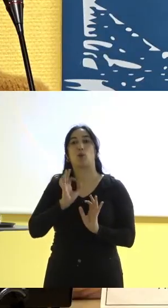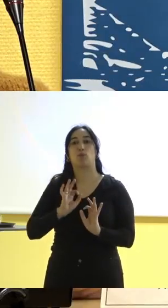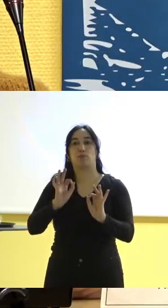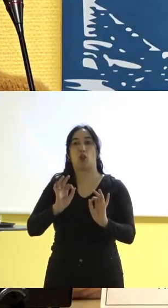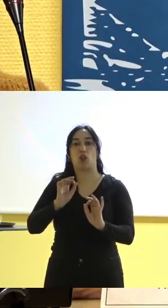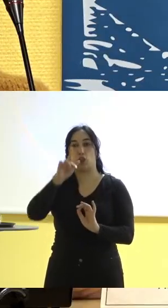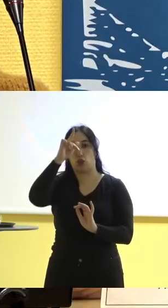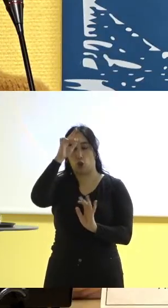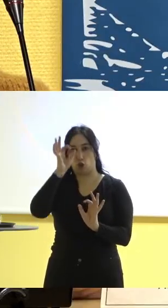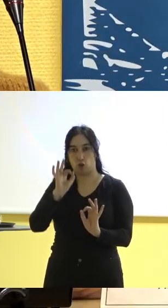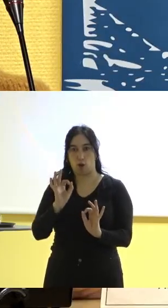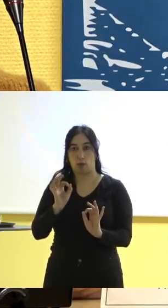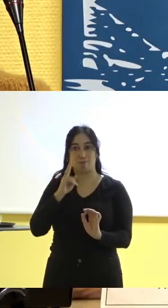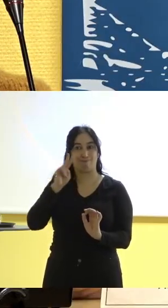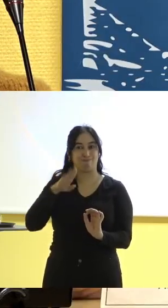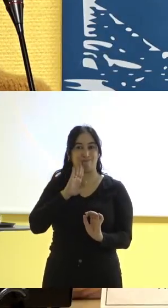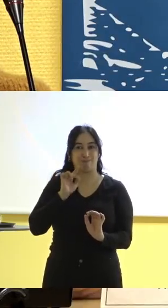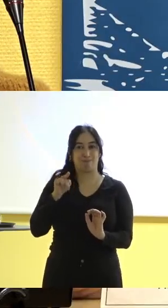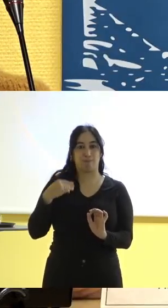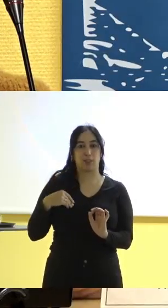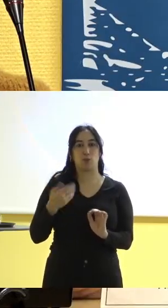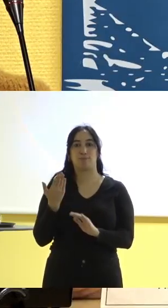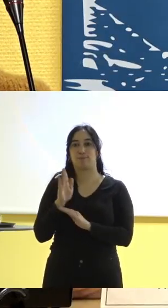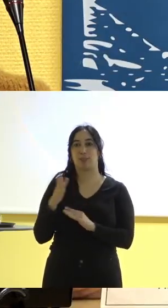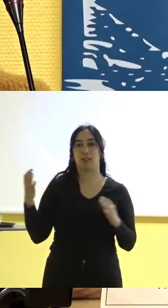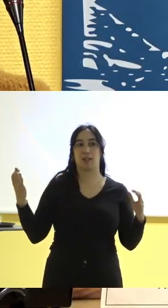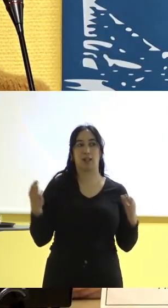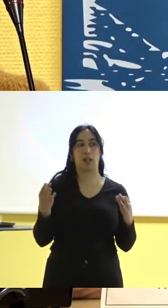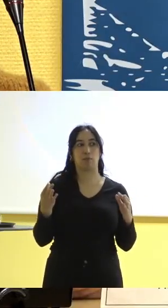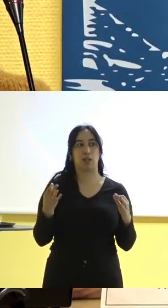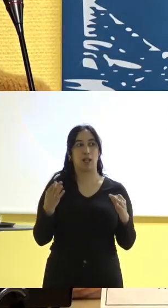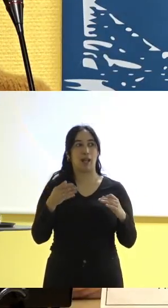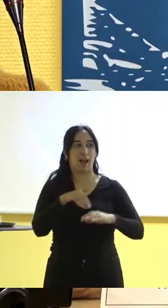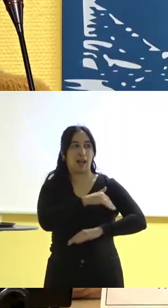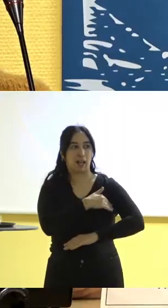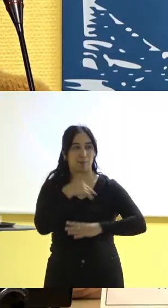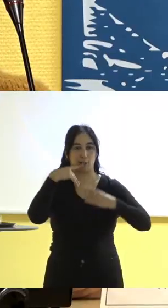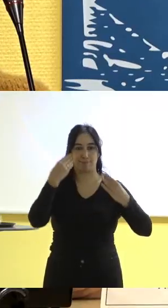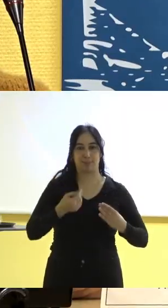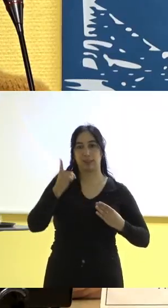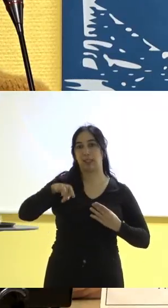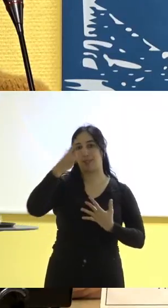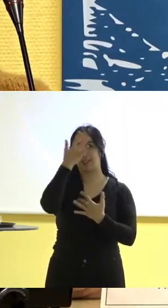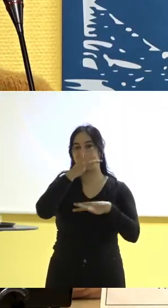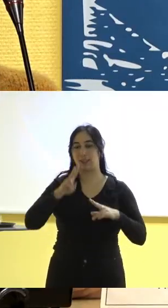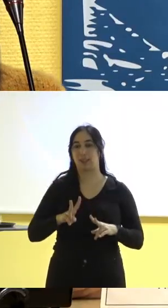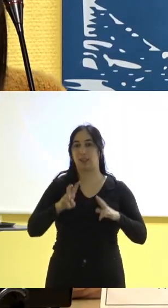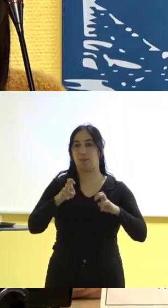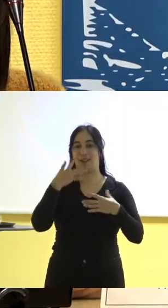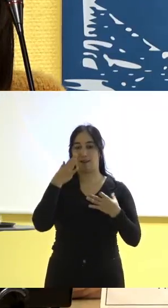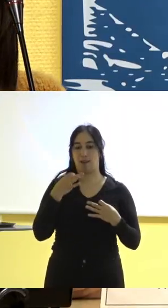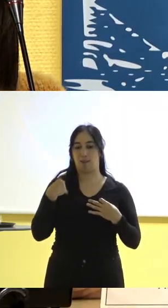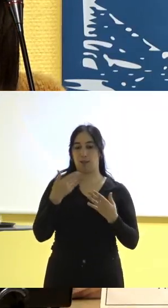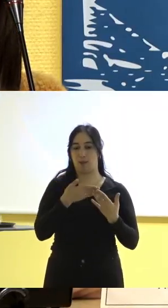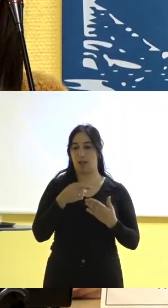de Doctorado, un reconocimiento que refleja tanto su rigor académico como su sensibilidad hacia las realidades que